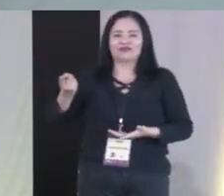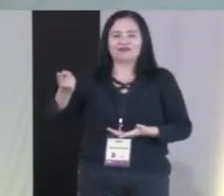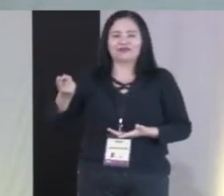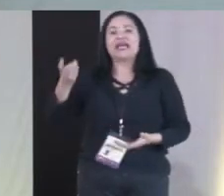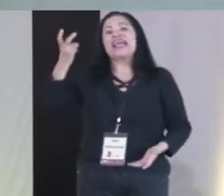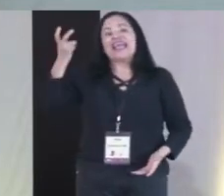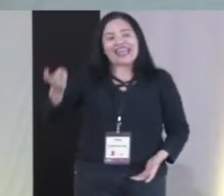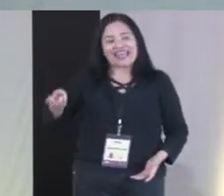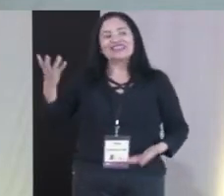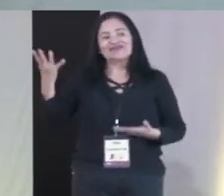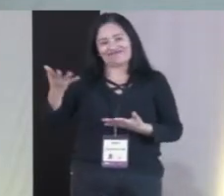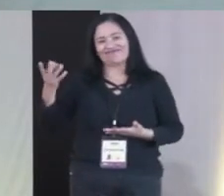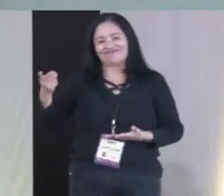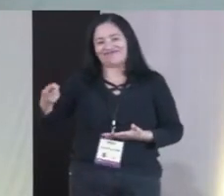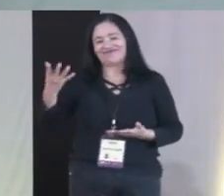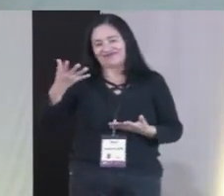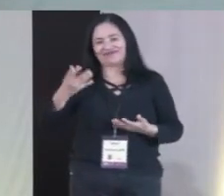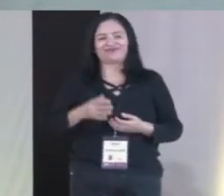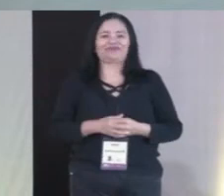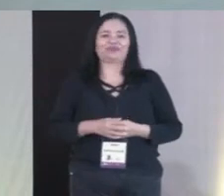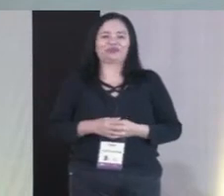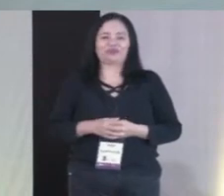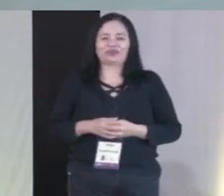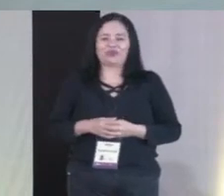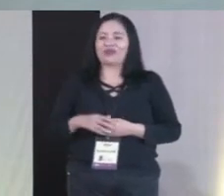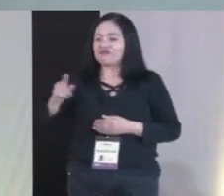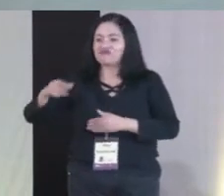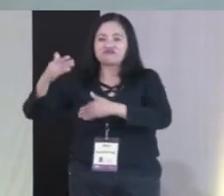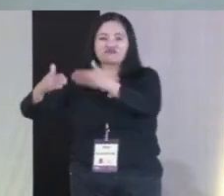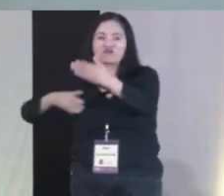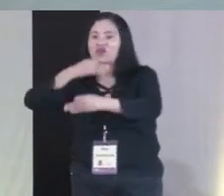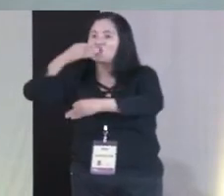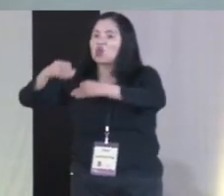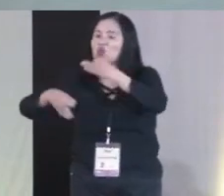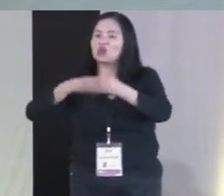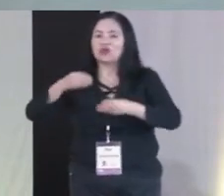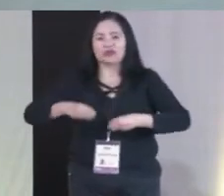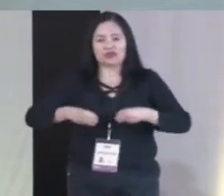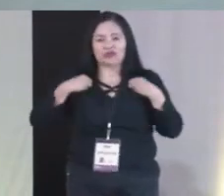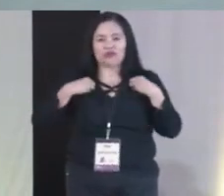eso mueve a Cortés en toda su vida.